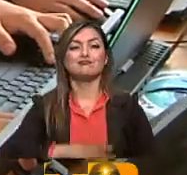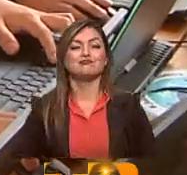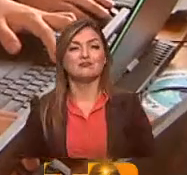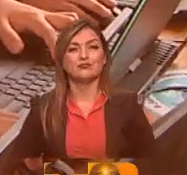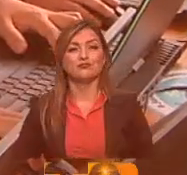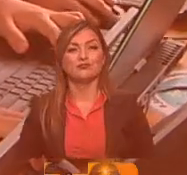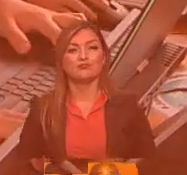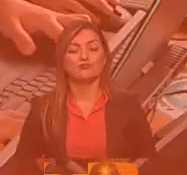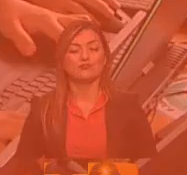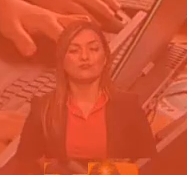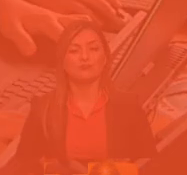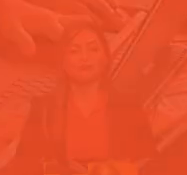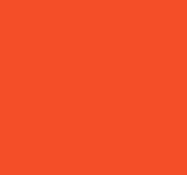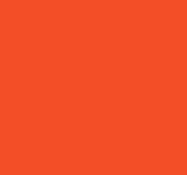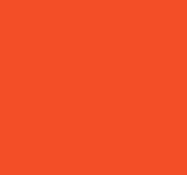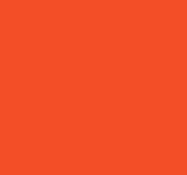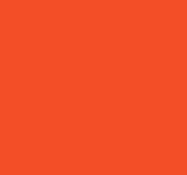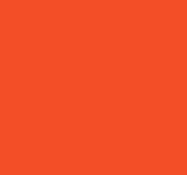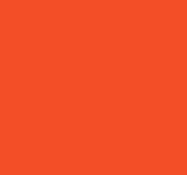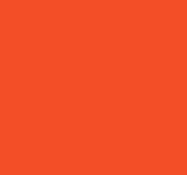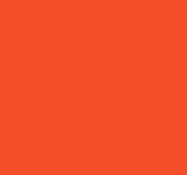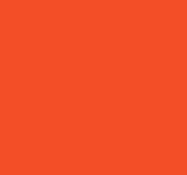en quito stephanie pas 24